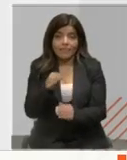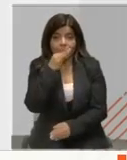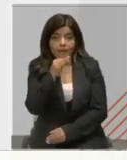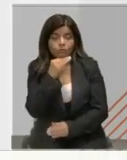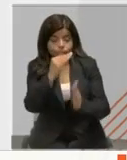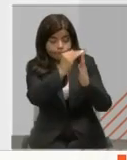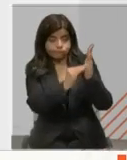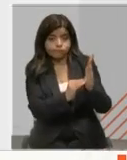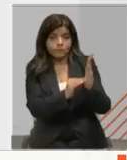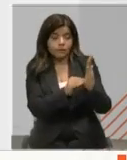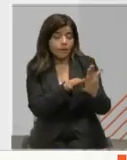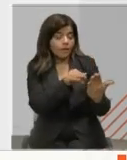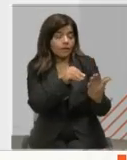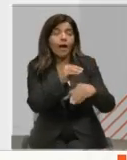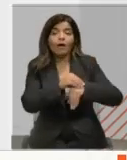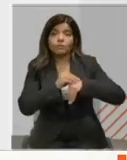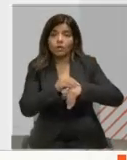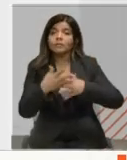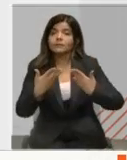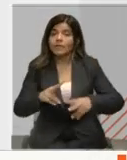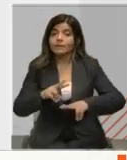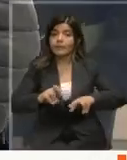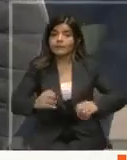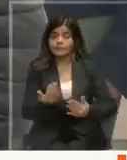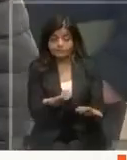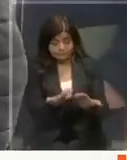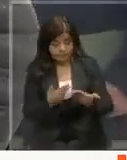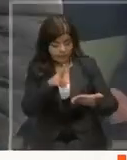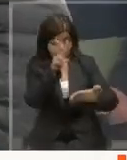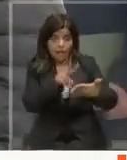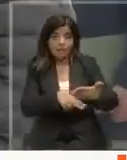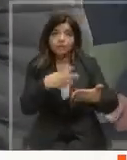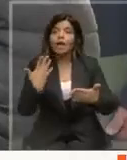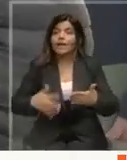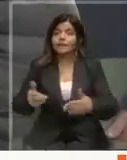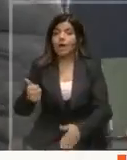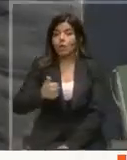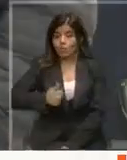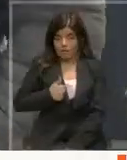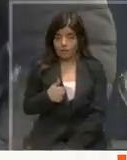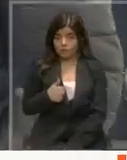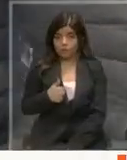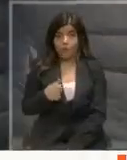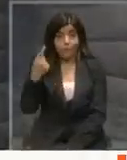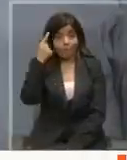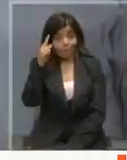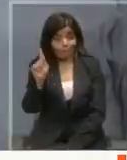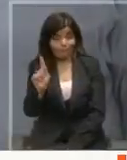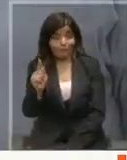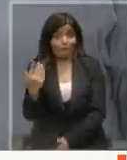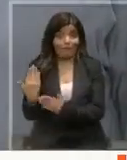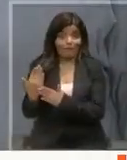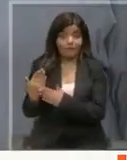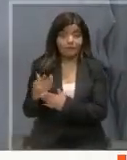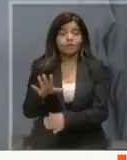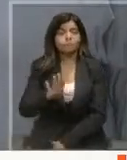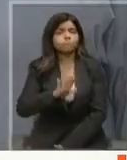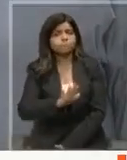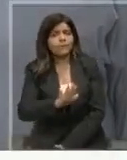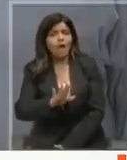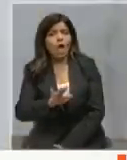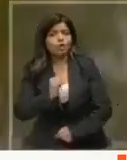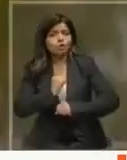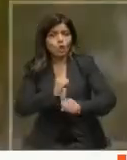recomendaciones ya están siendo abordadas y en su mayoría ejecutadas desde la oposición elevaron la presión contra el ministro